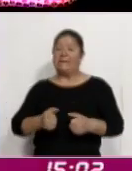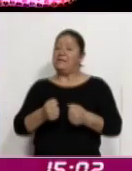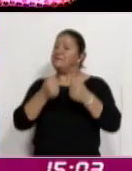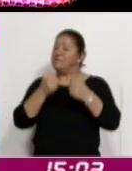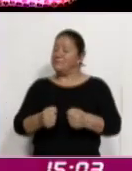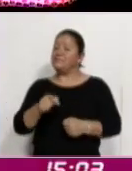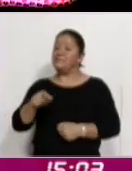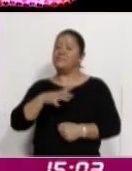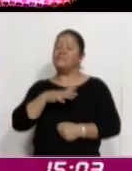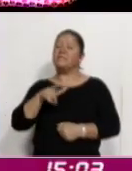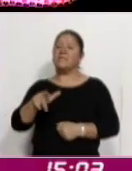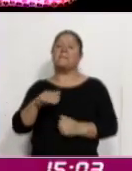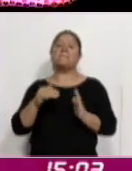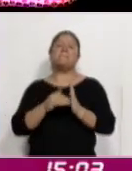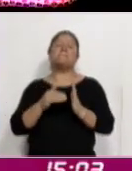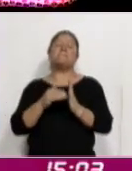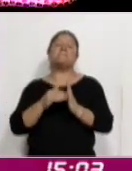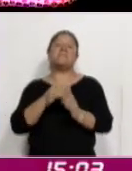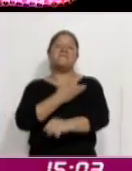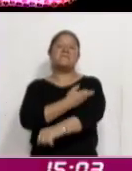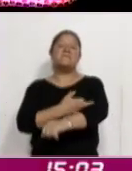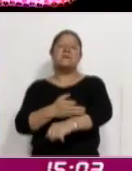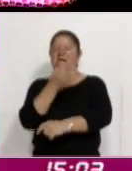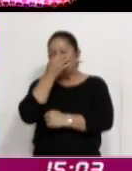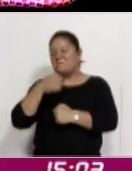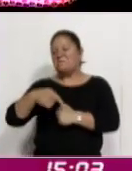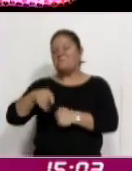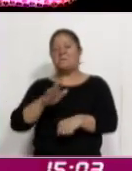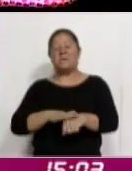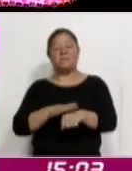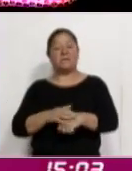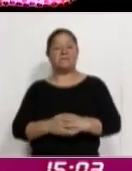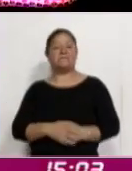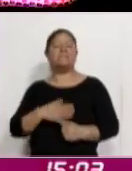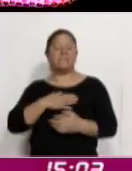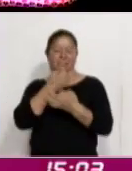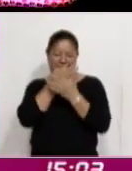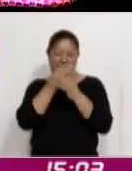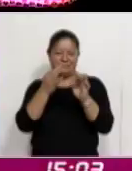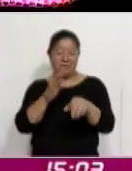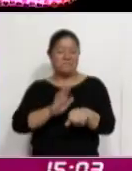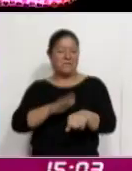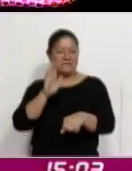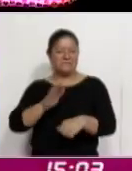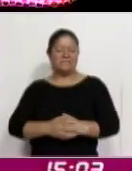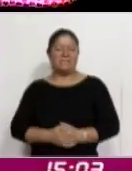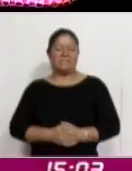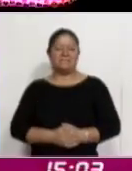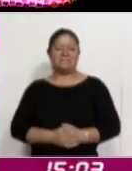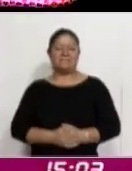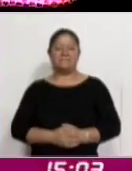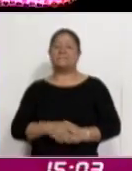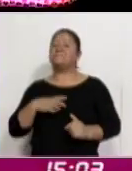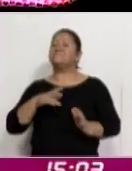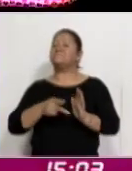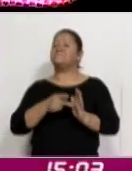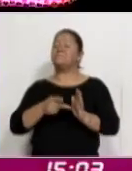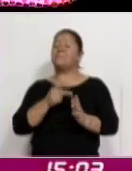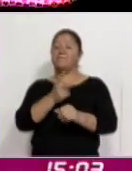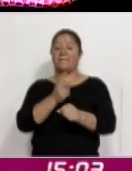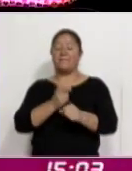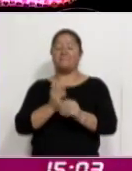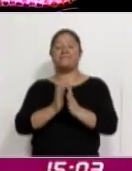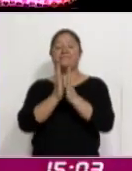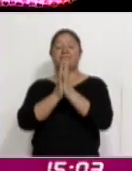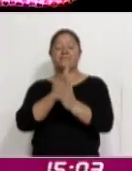reunirá a miles de familias en unos instantes más. Ya le vamos a dar más detalles. Y le reitero la invitación para que participe